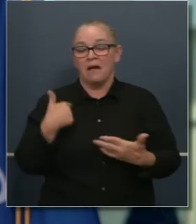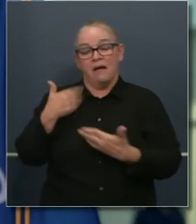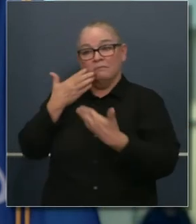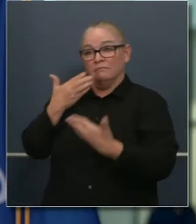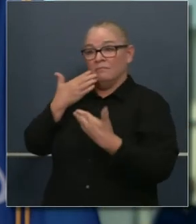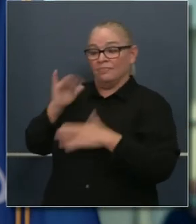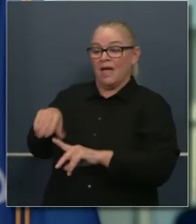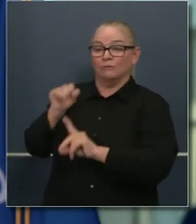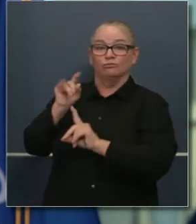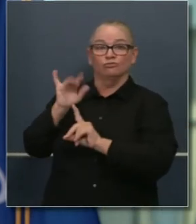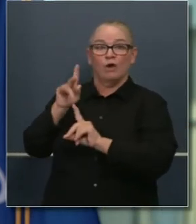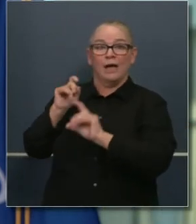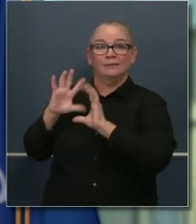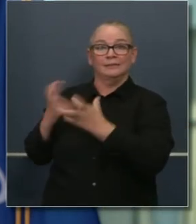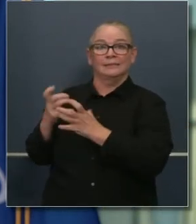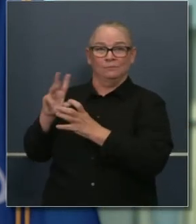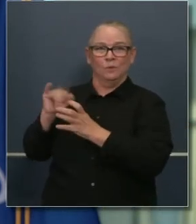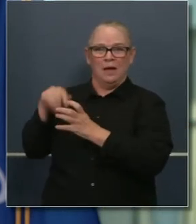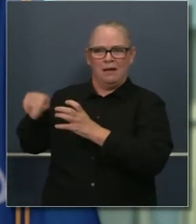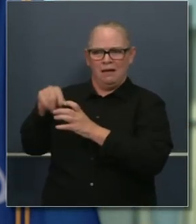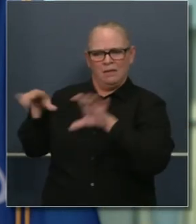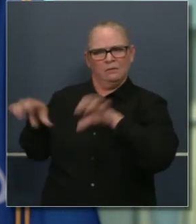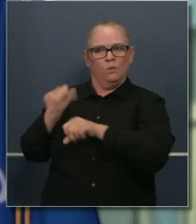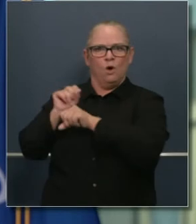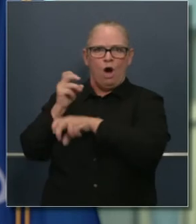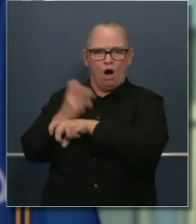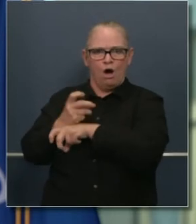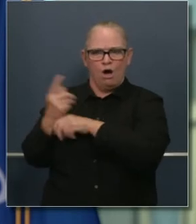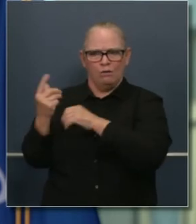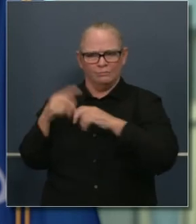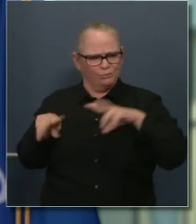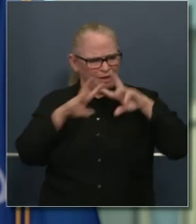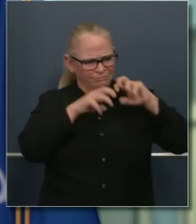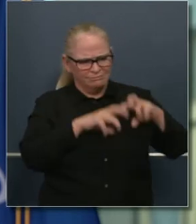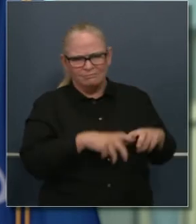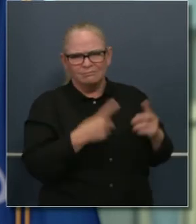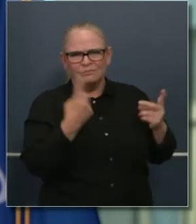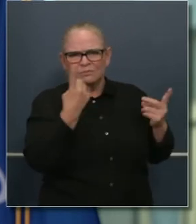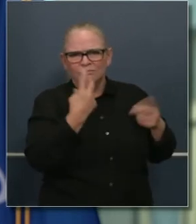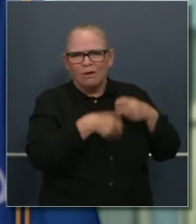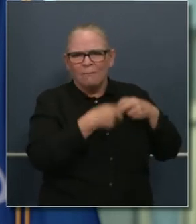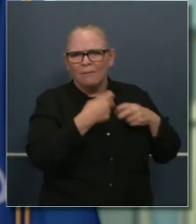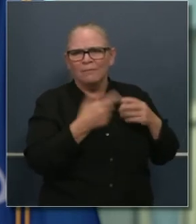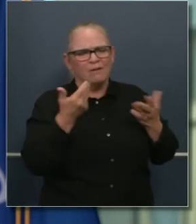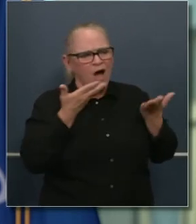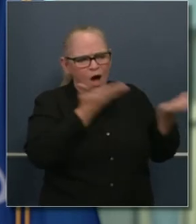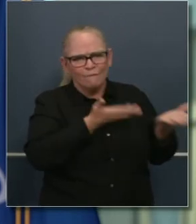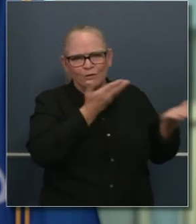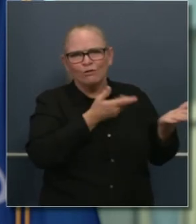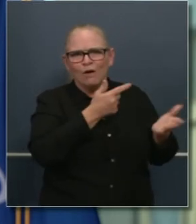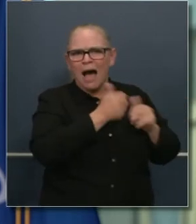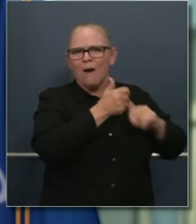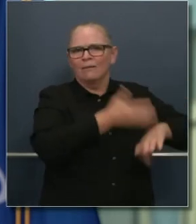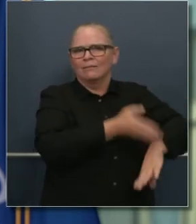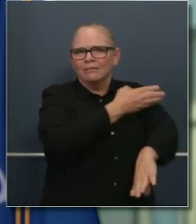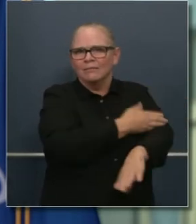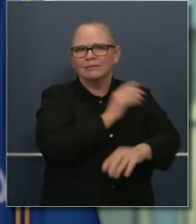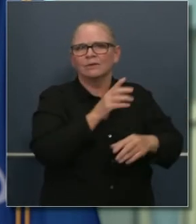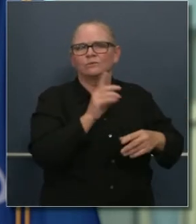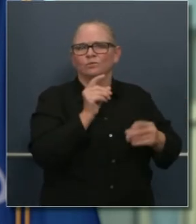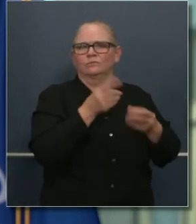que se ha hecho una gran cantidad de trabajo en el centro y estamos muy contentos